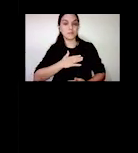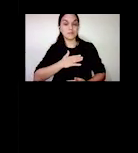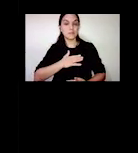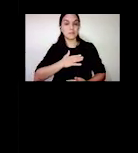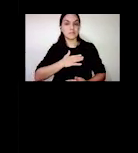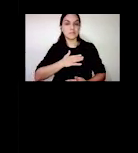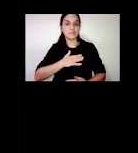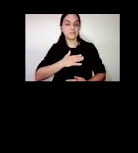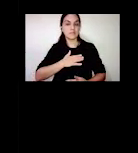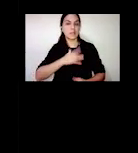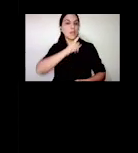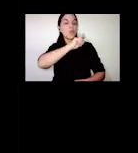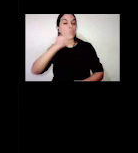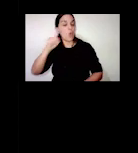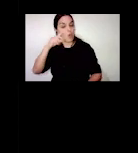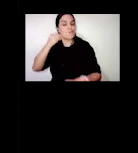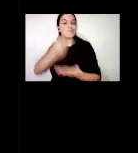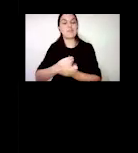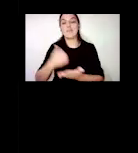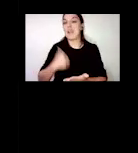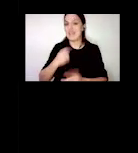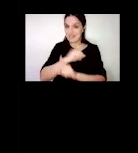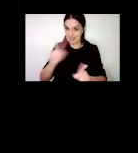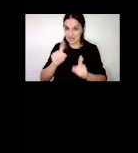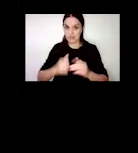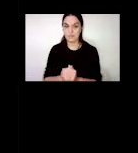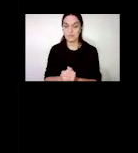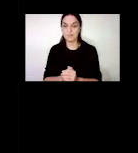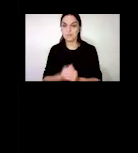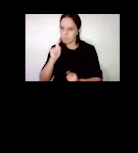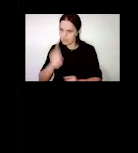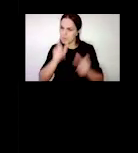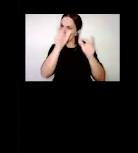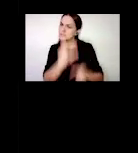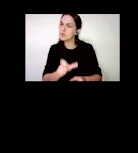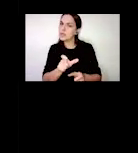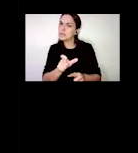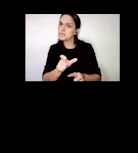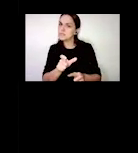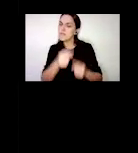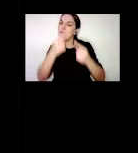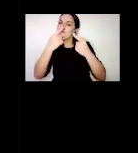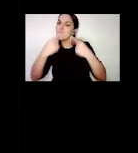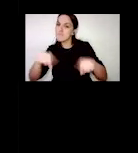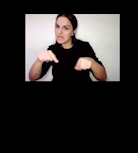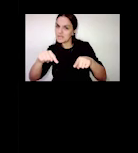no residentes en el país que posean bienes en él.